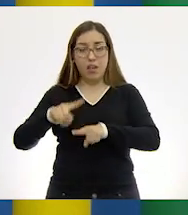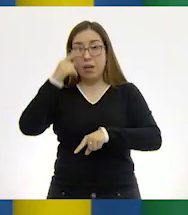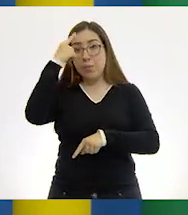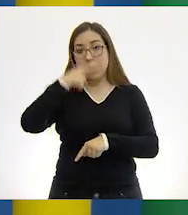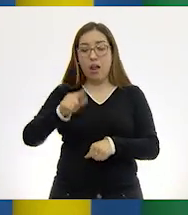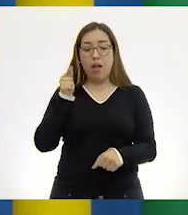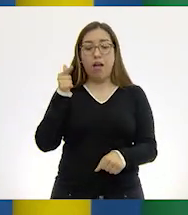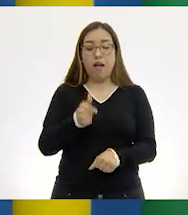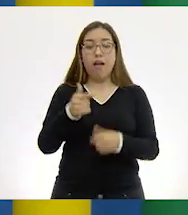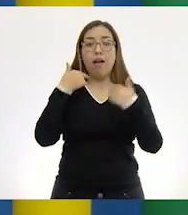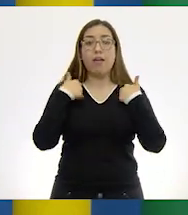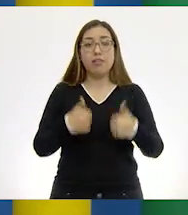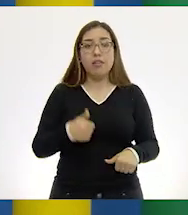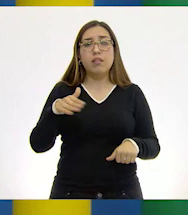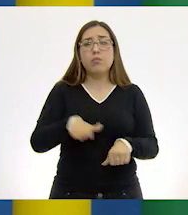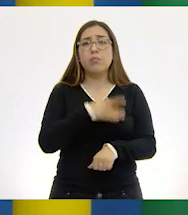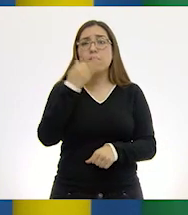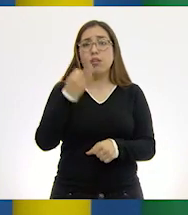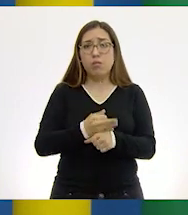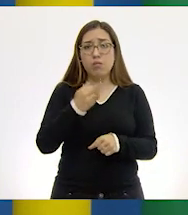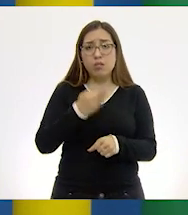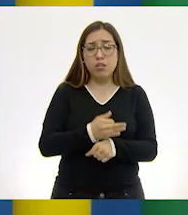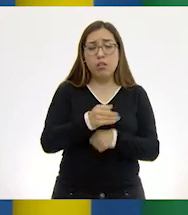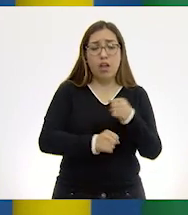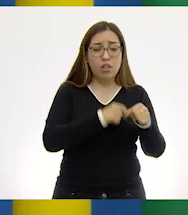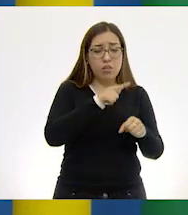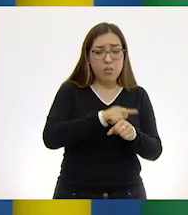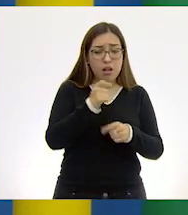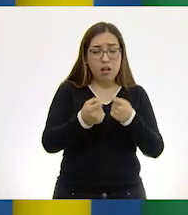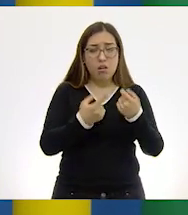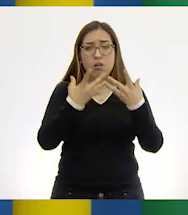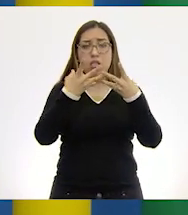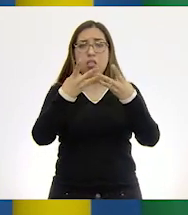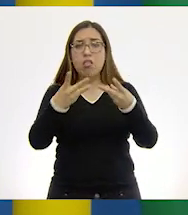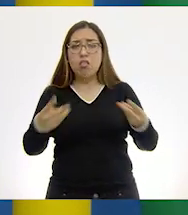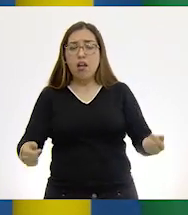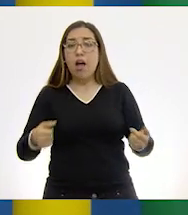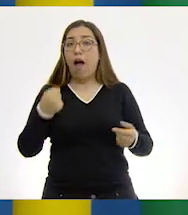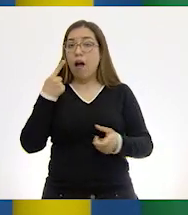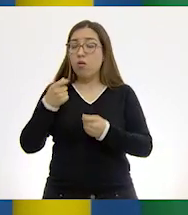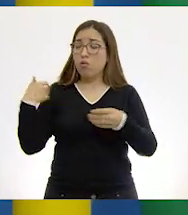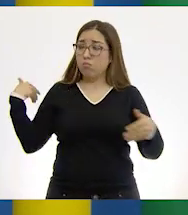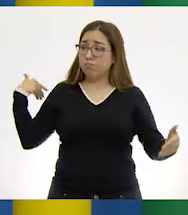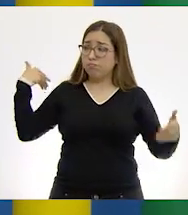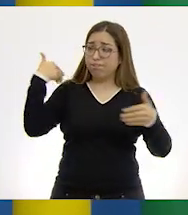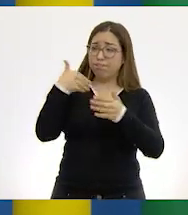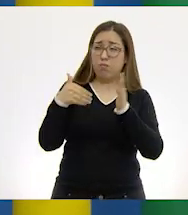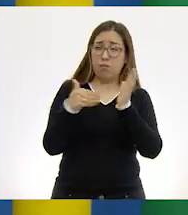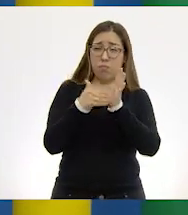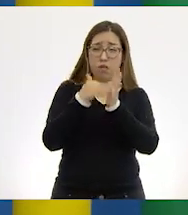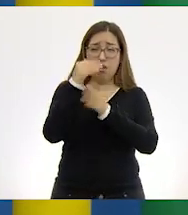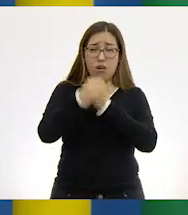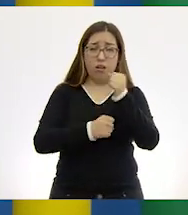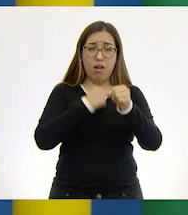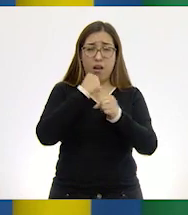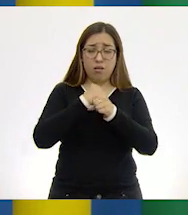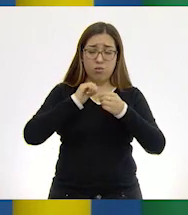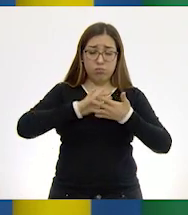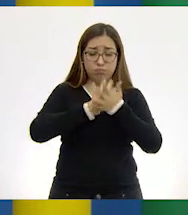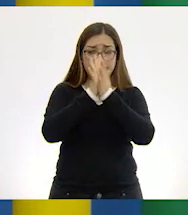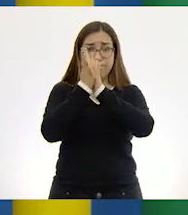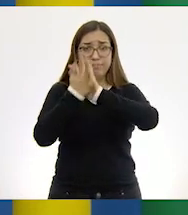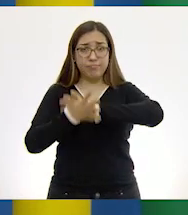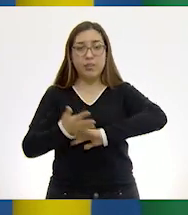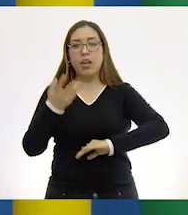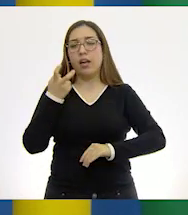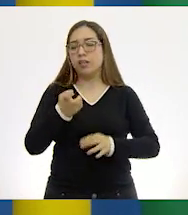extinción en la actualidad. La pérdida de seres vivos que han pasado por un proceso de evolución que ha durado millones de años es muy